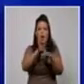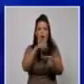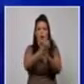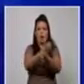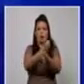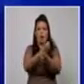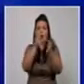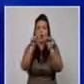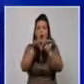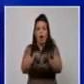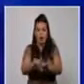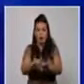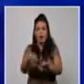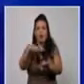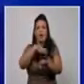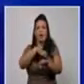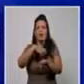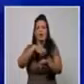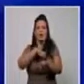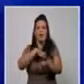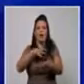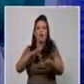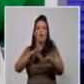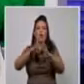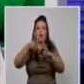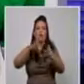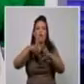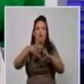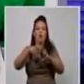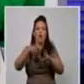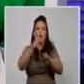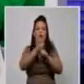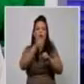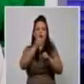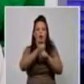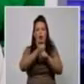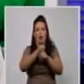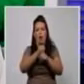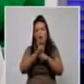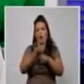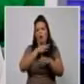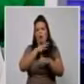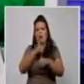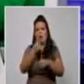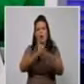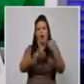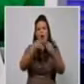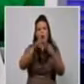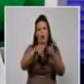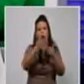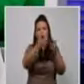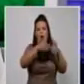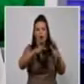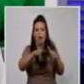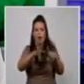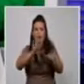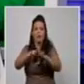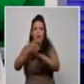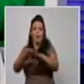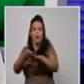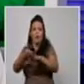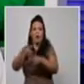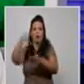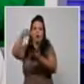protocolo de trabajo durante varios días, después un aislamiento para